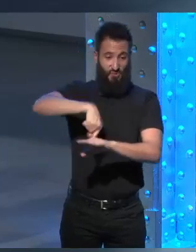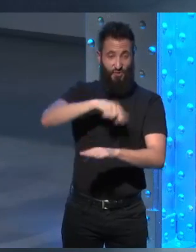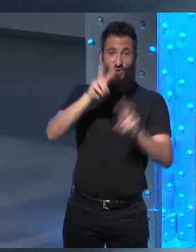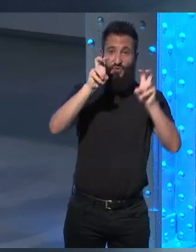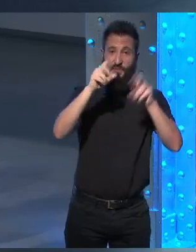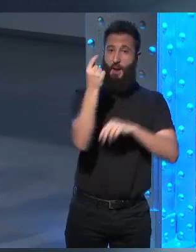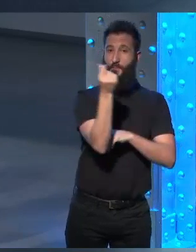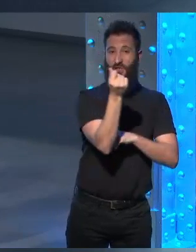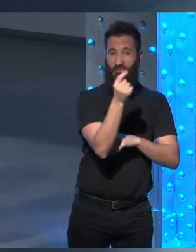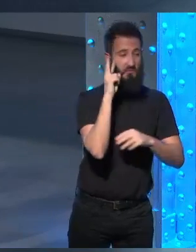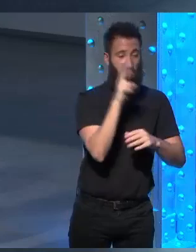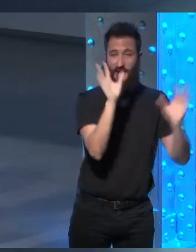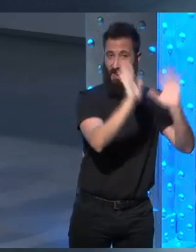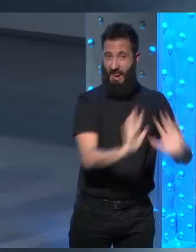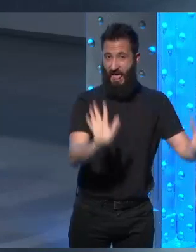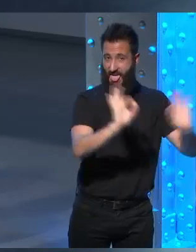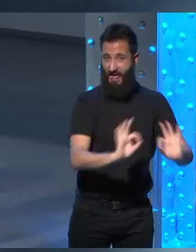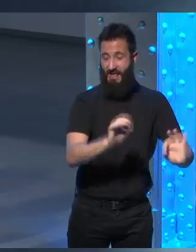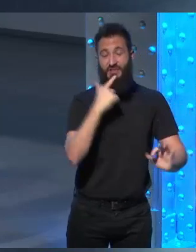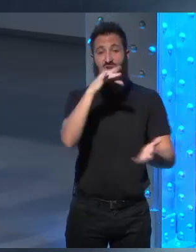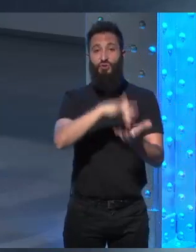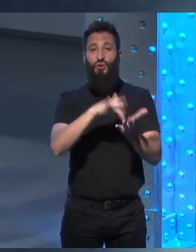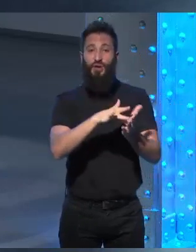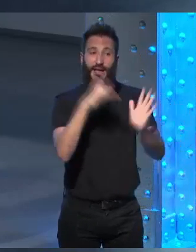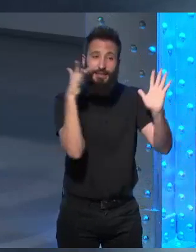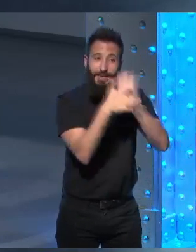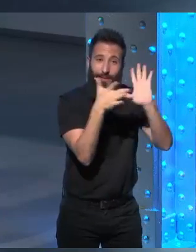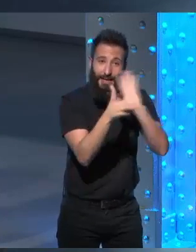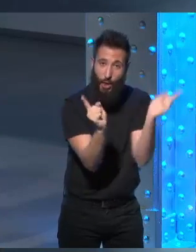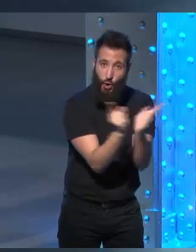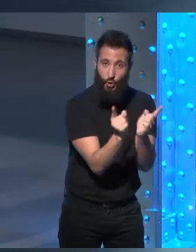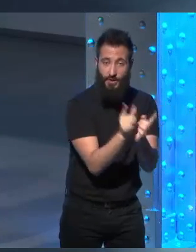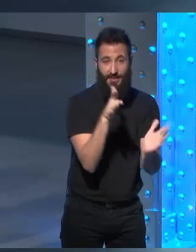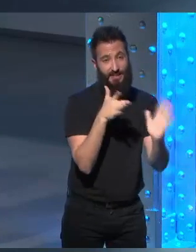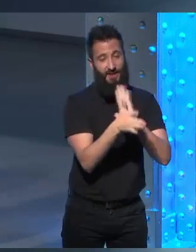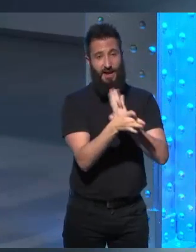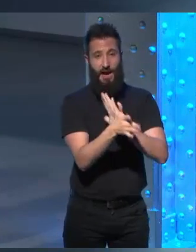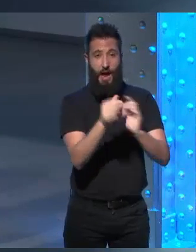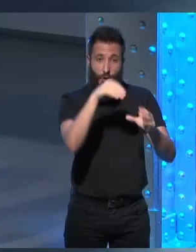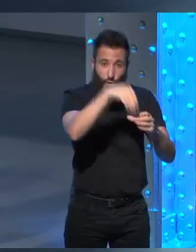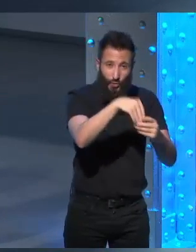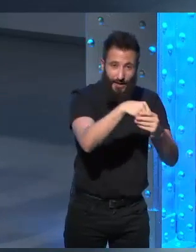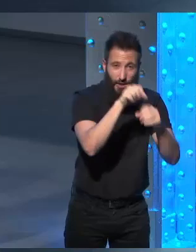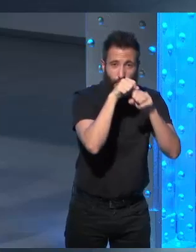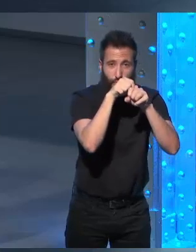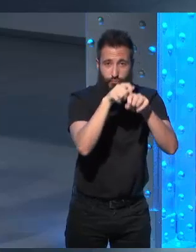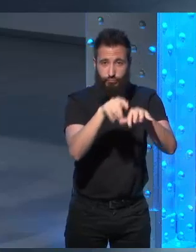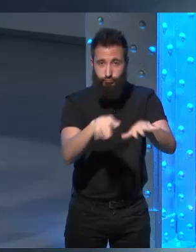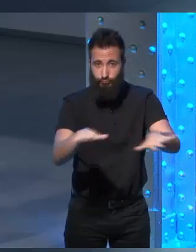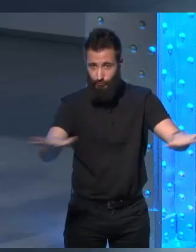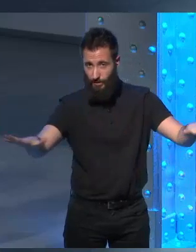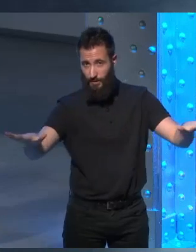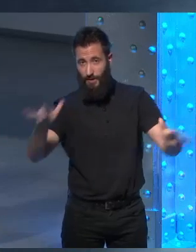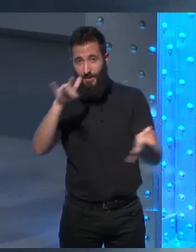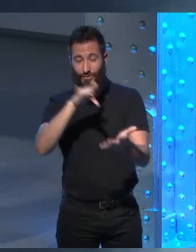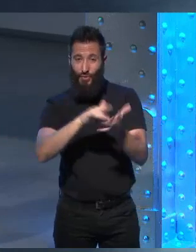monetización y el hecho de que estuviera replicado y resubido lo que hacía era que el contenido circulaba más. En el momento en el